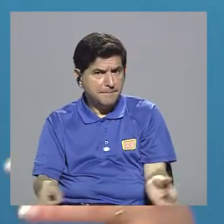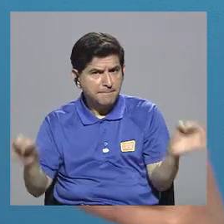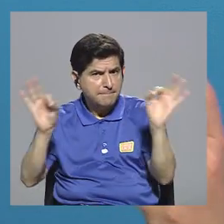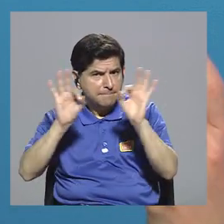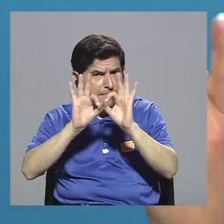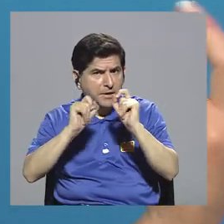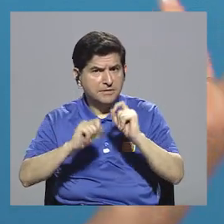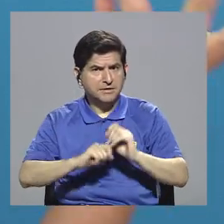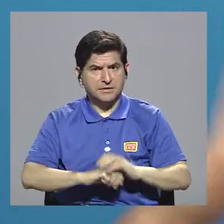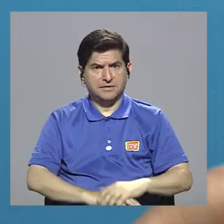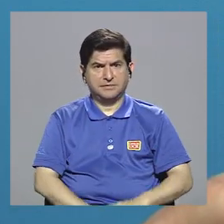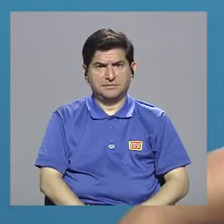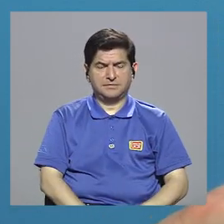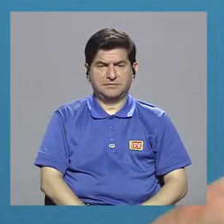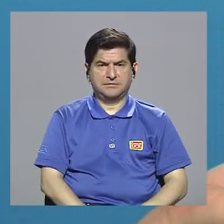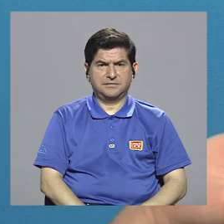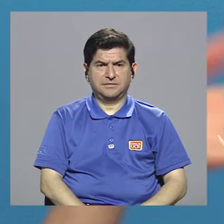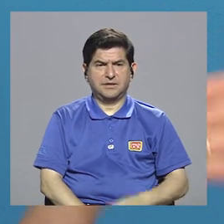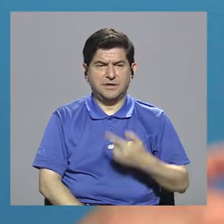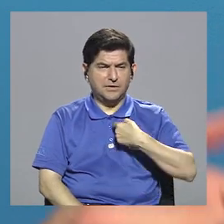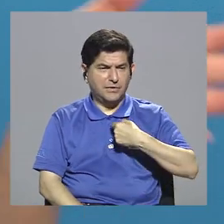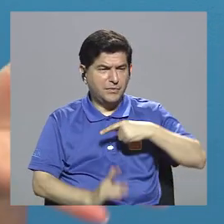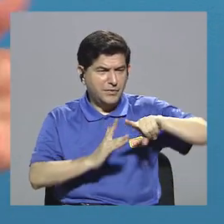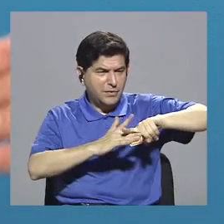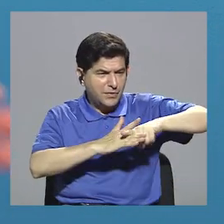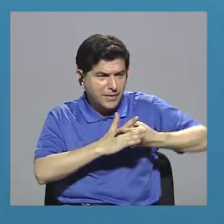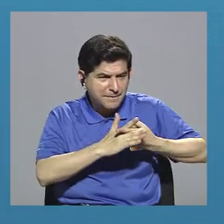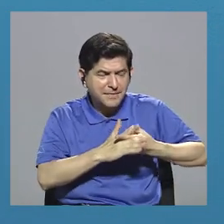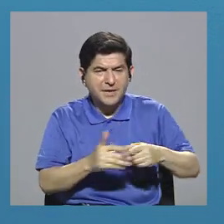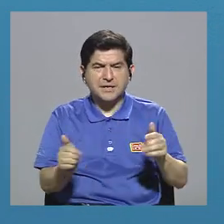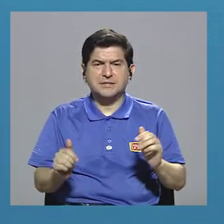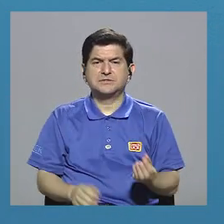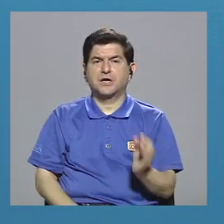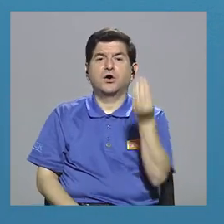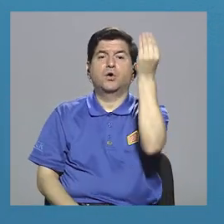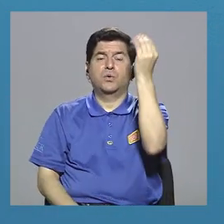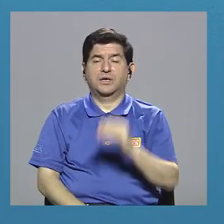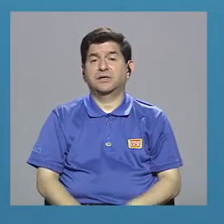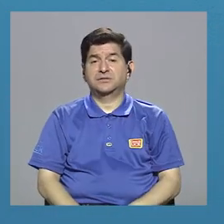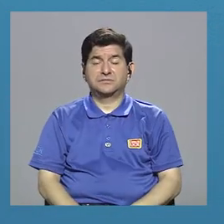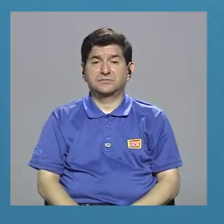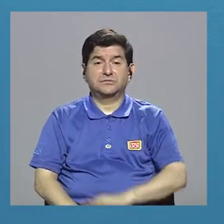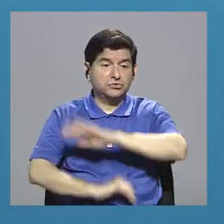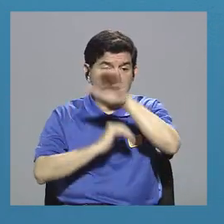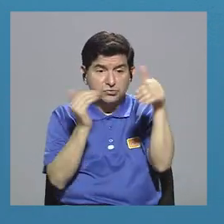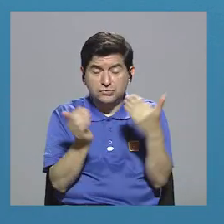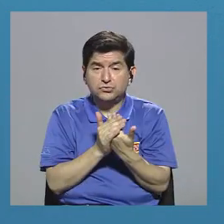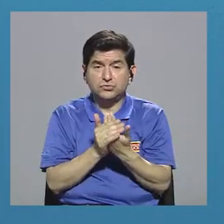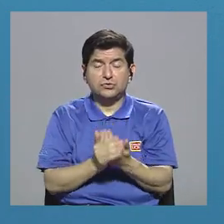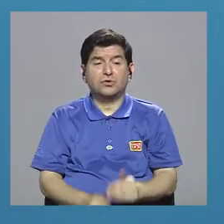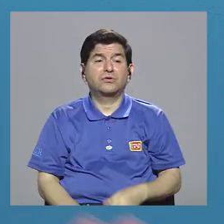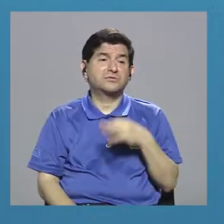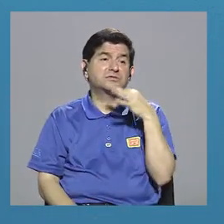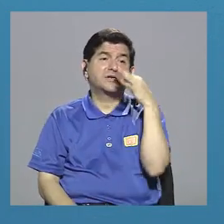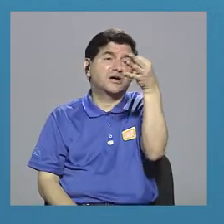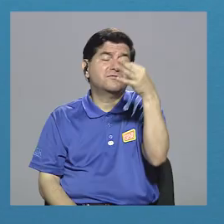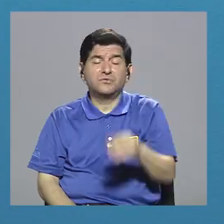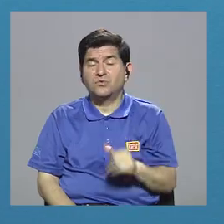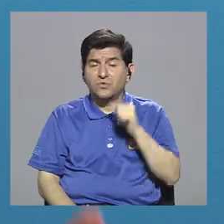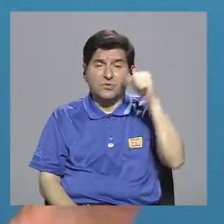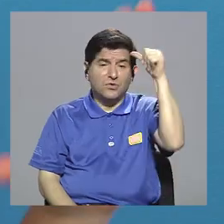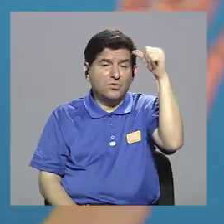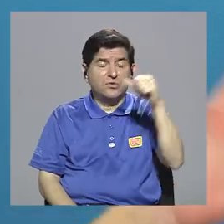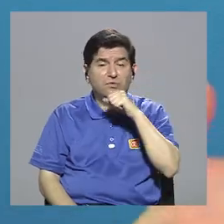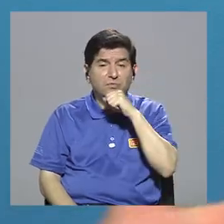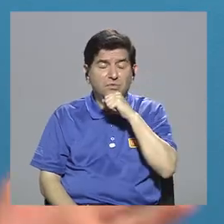empezar desde las personas jóvenes porque finalmente pues todos vamos a llegar a ser personas la mayoría de los casos verdad